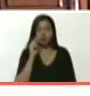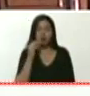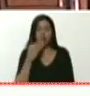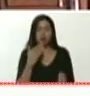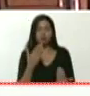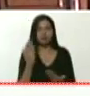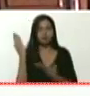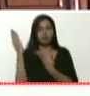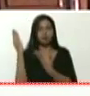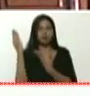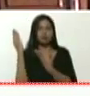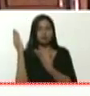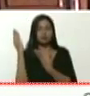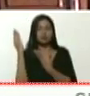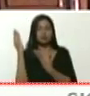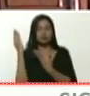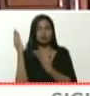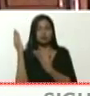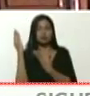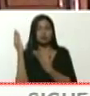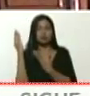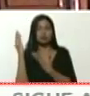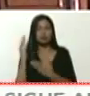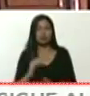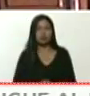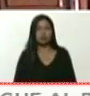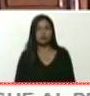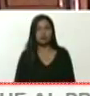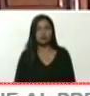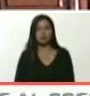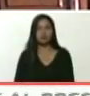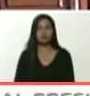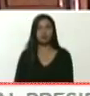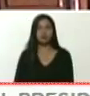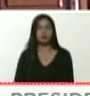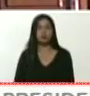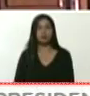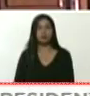Adelante, gobernador Rafael Acaba, Valencia, Carabobo.